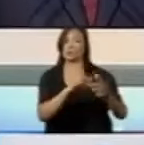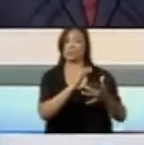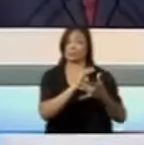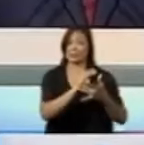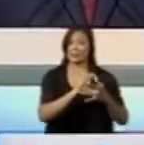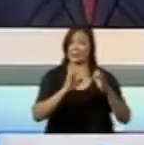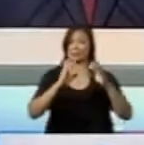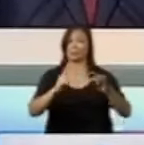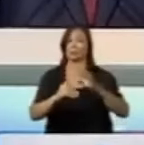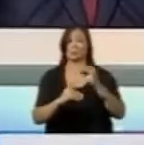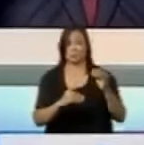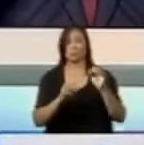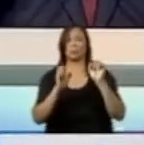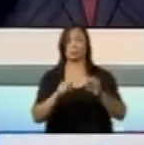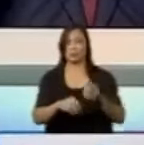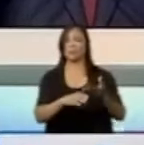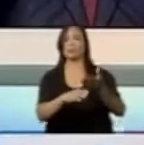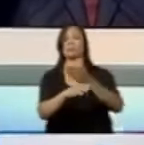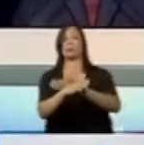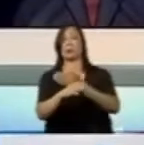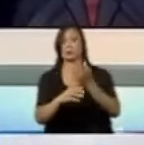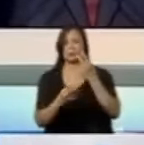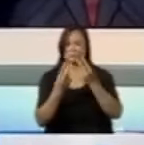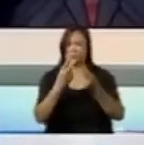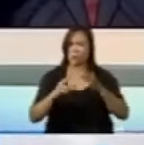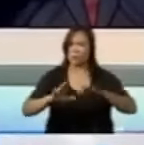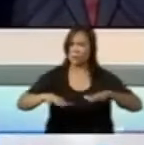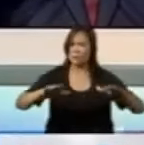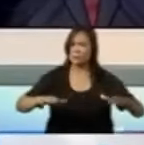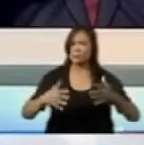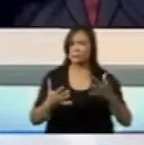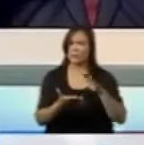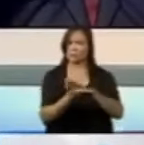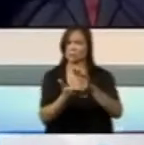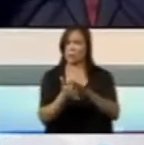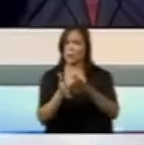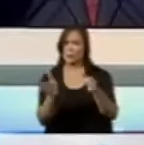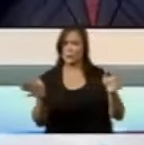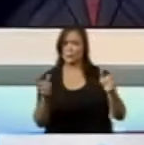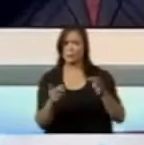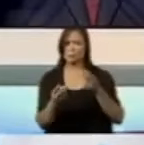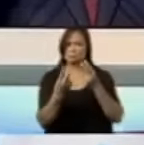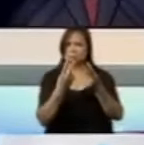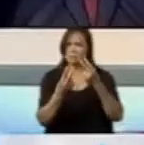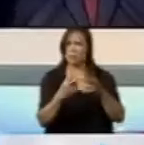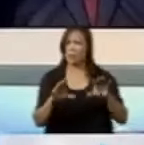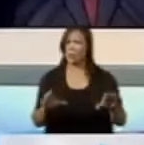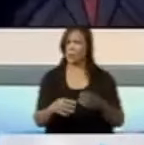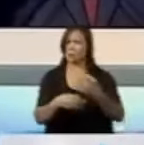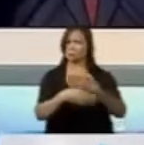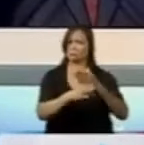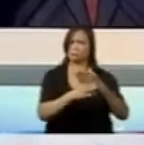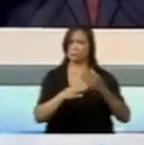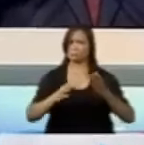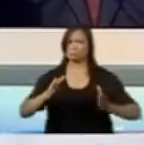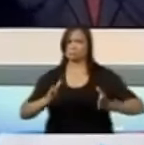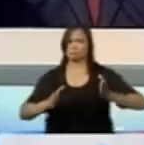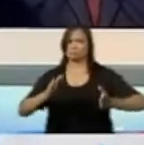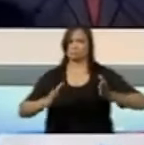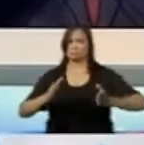técnica educativa, es que realmente podemos avanzar. He visto niños ya de escuela pública realmente hacer robots